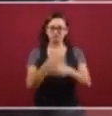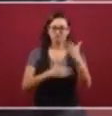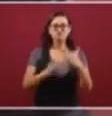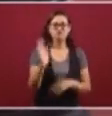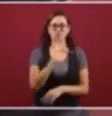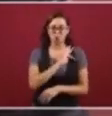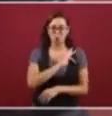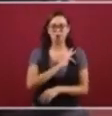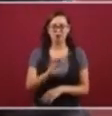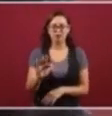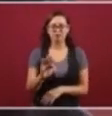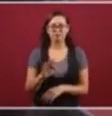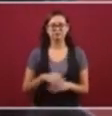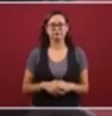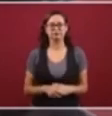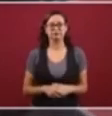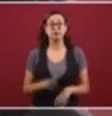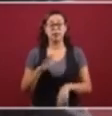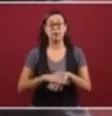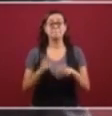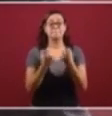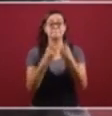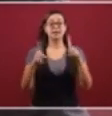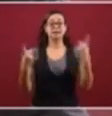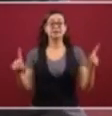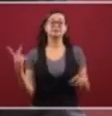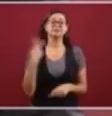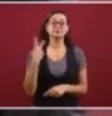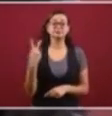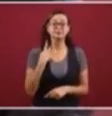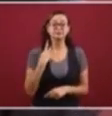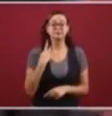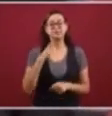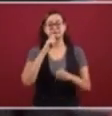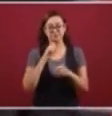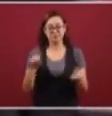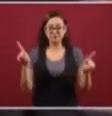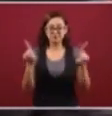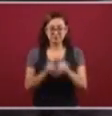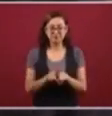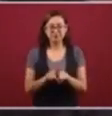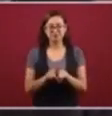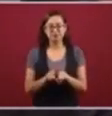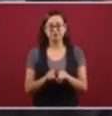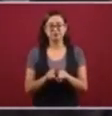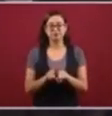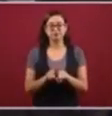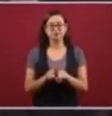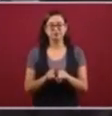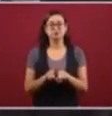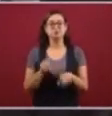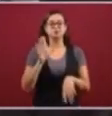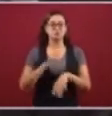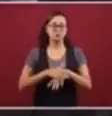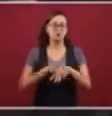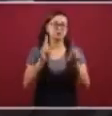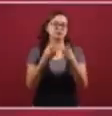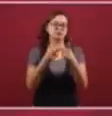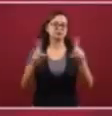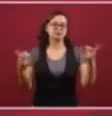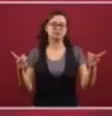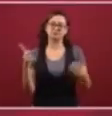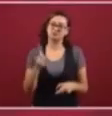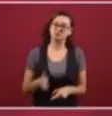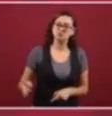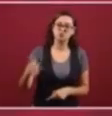que hay más desarrollo político y, desde luego, más desarrollo